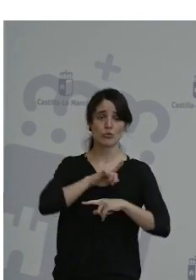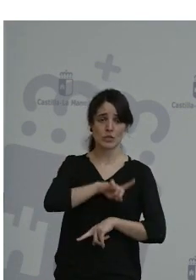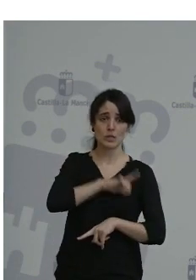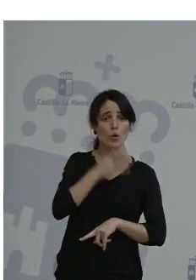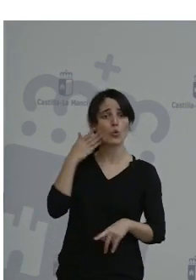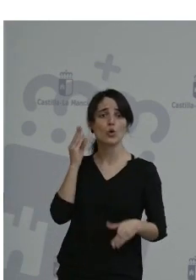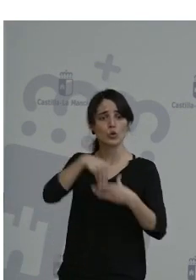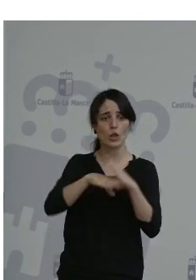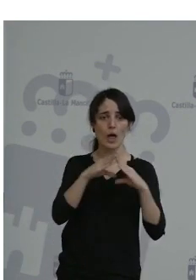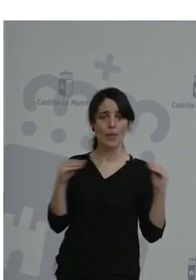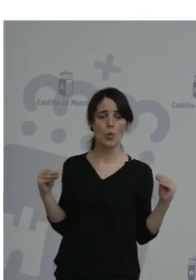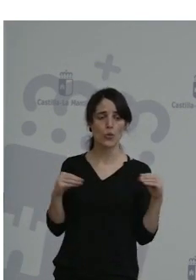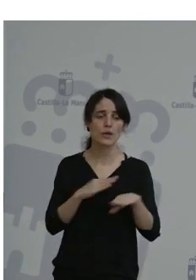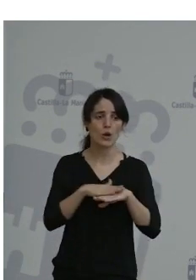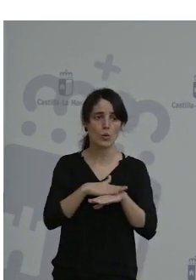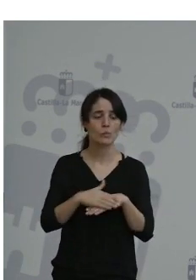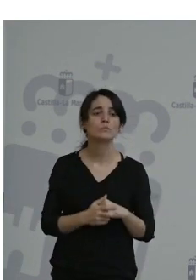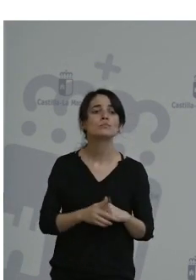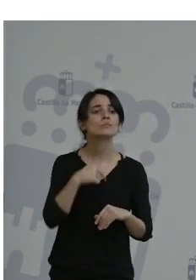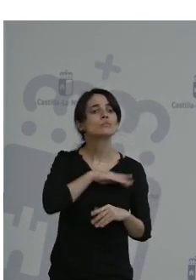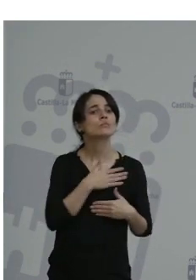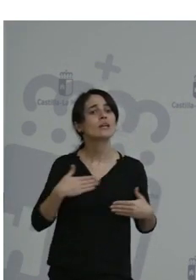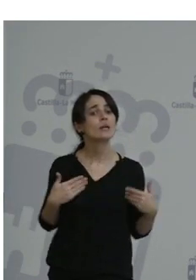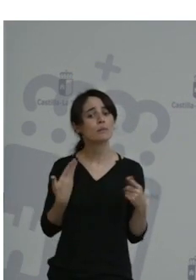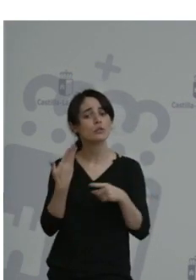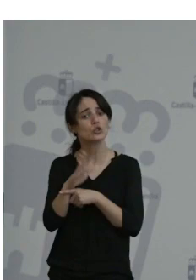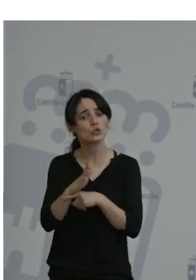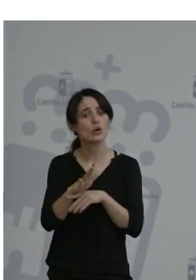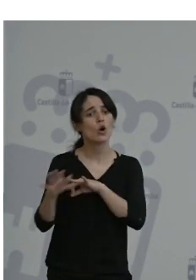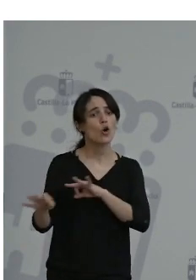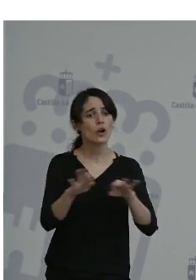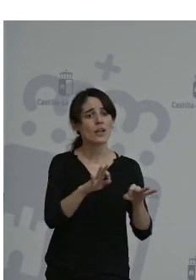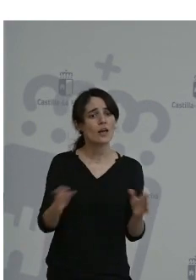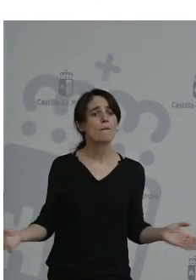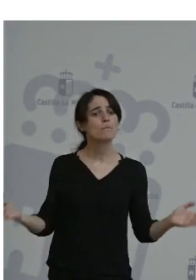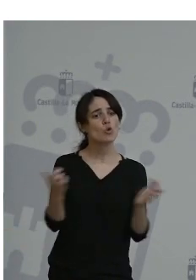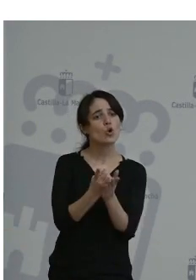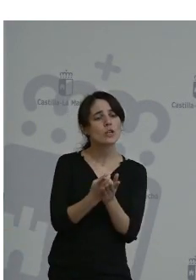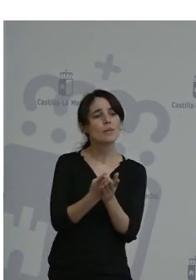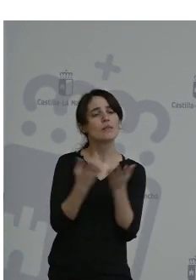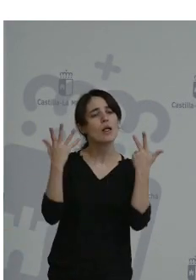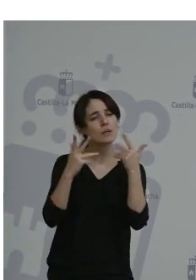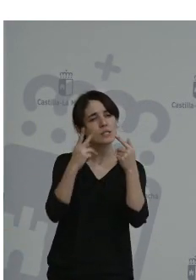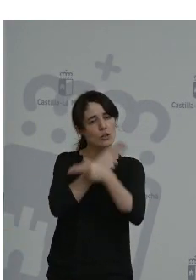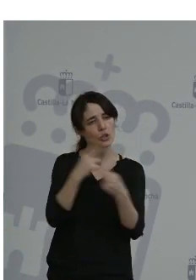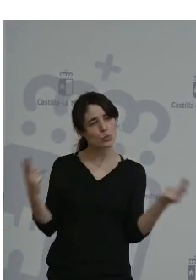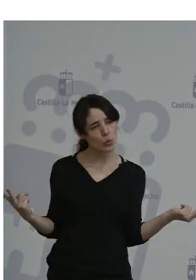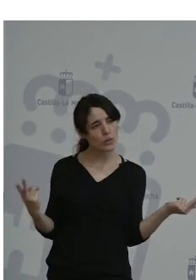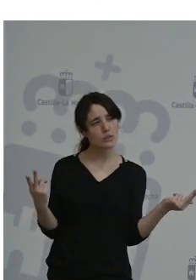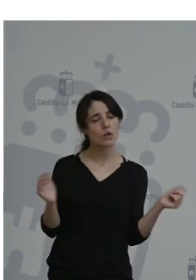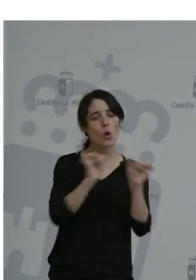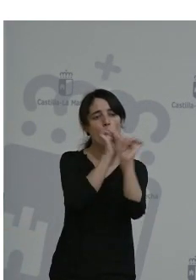Andalucía establece la necesidad de reorientar las actuaciones públicas desde un modelo basado